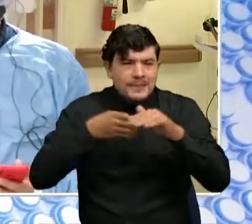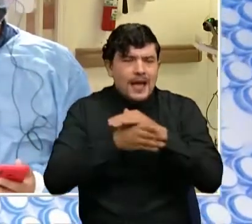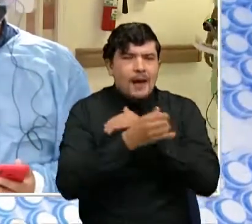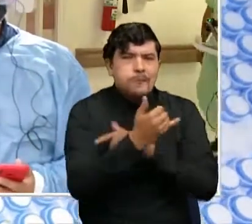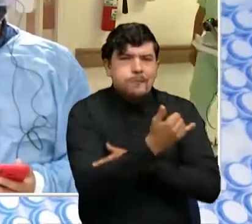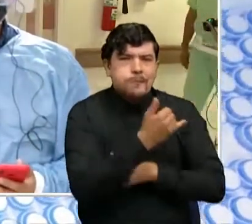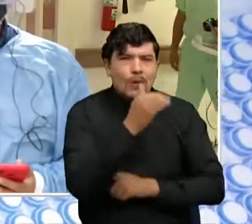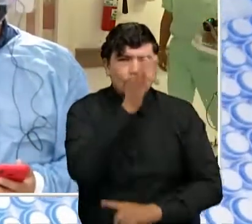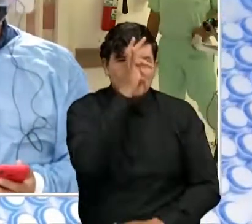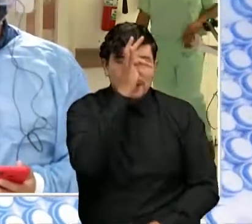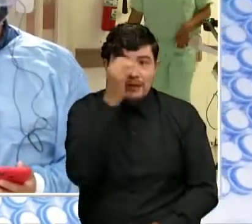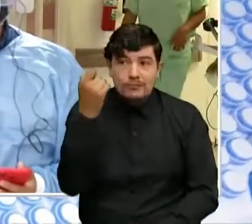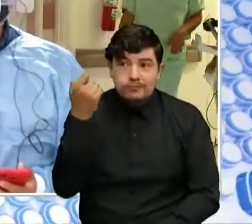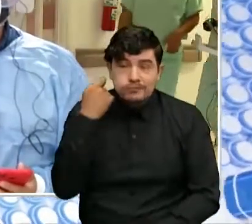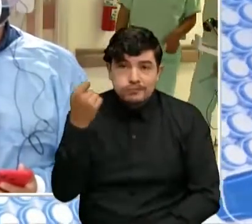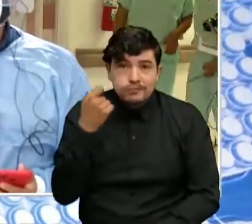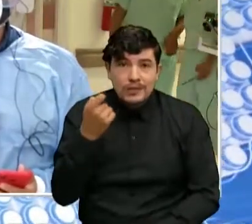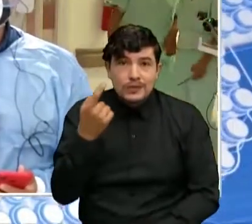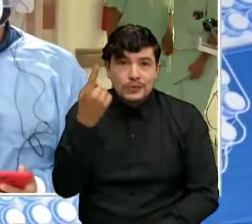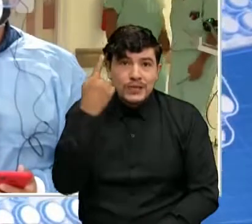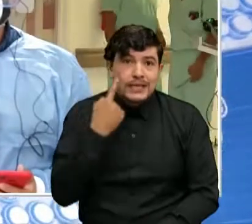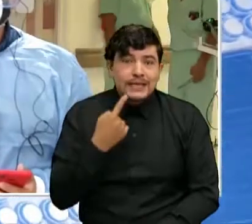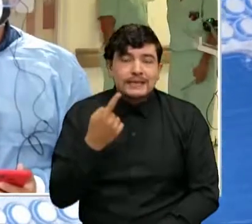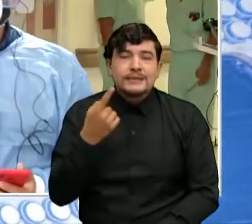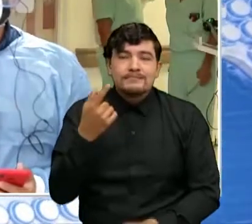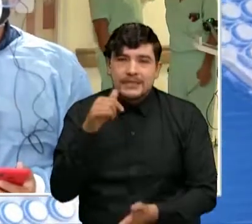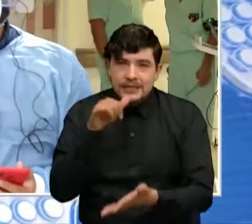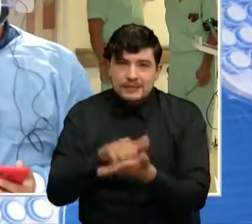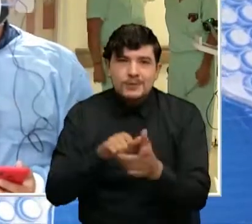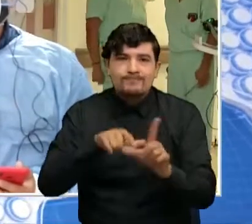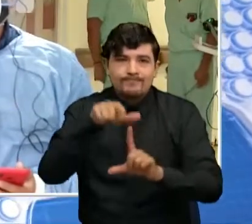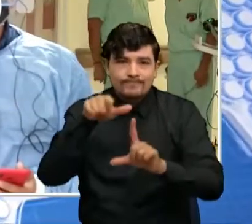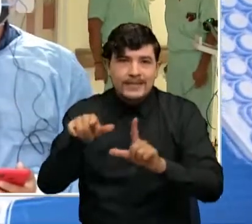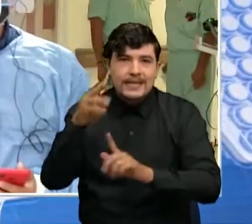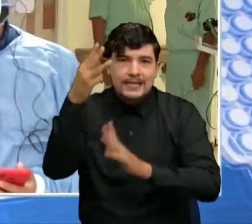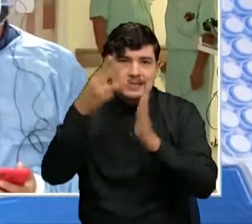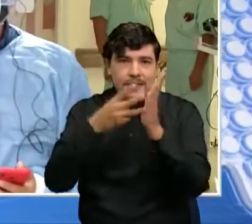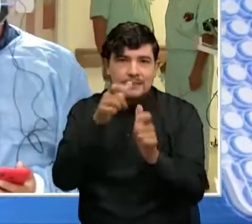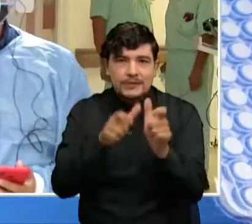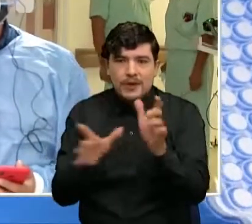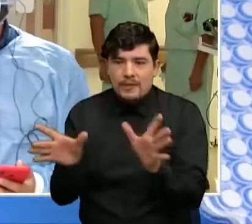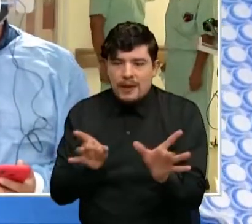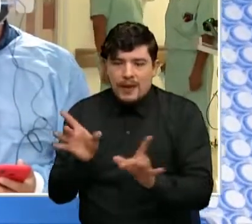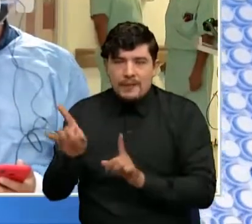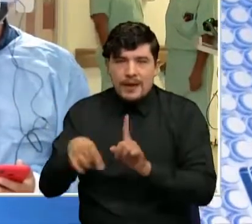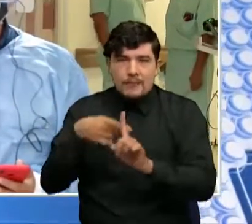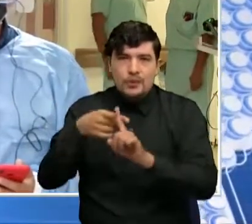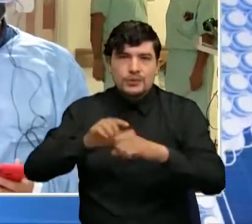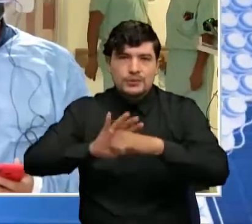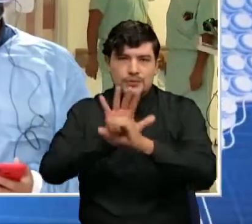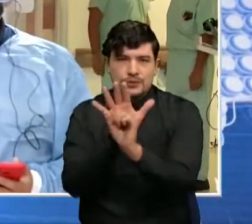de 3.000 personas contagiadas. Carlos, buenas tardes. ¿Qué dicen los centros médicos frente a esta situación?